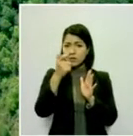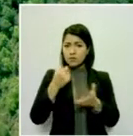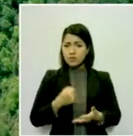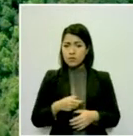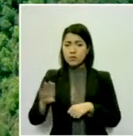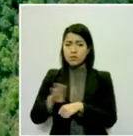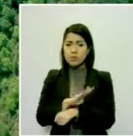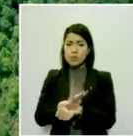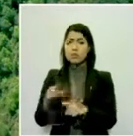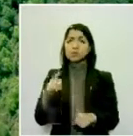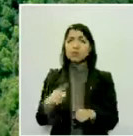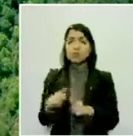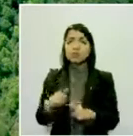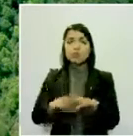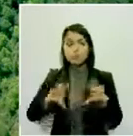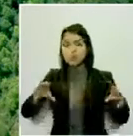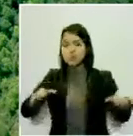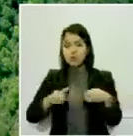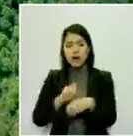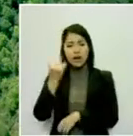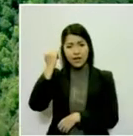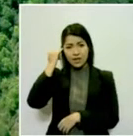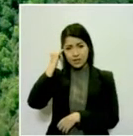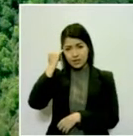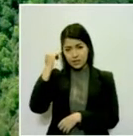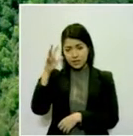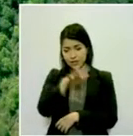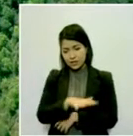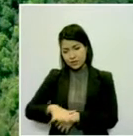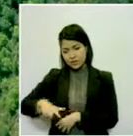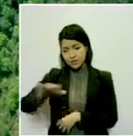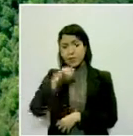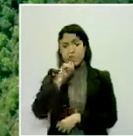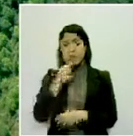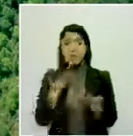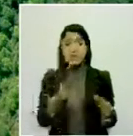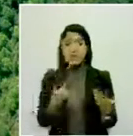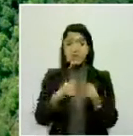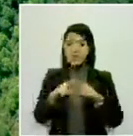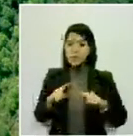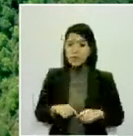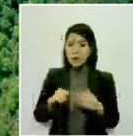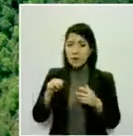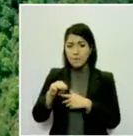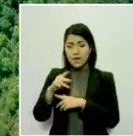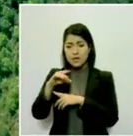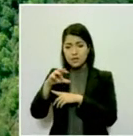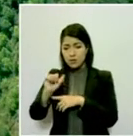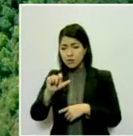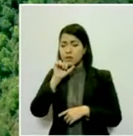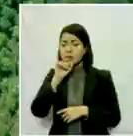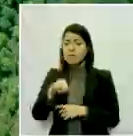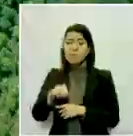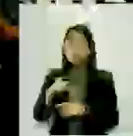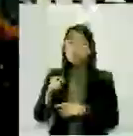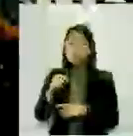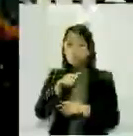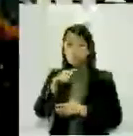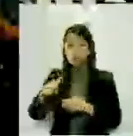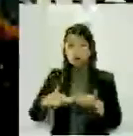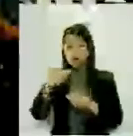favorecer nuevamente a las comunidades de la Maceta Purépecha en su mayoría, la zona Mazahua y Náhuatl que tiene nuestra